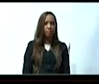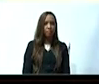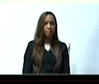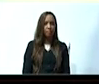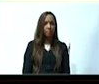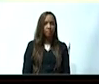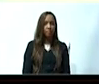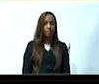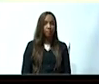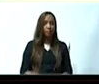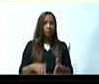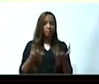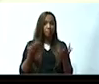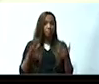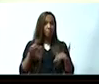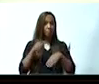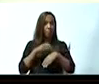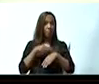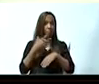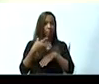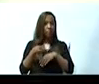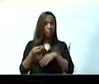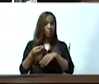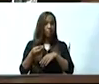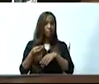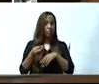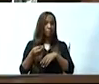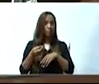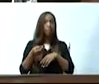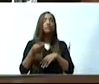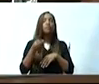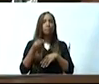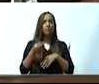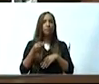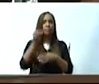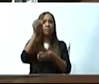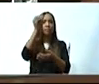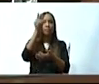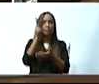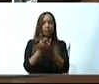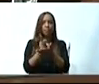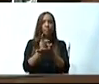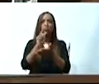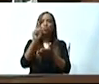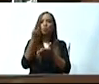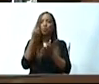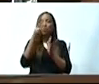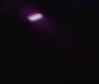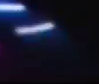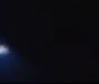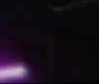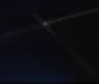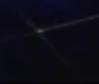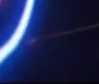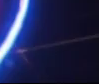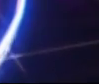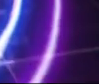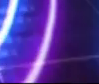Termina. Aprobado en única lectura con su informe.